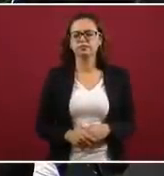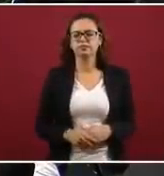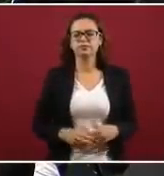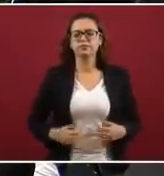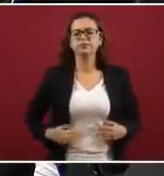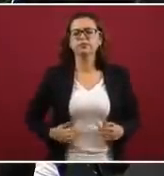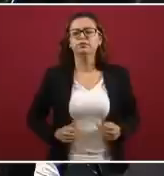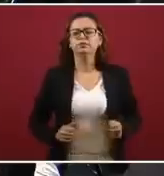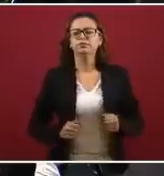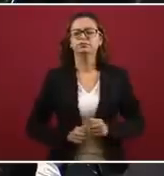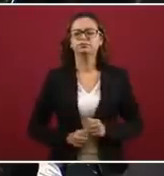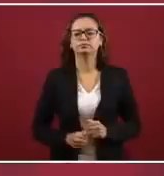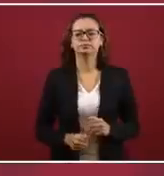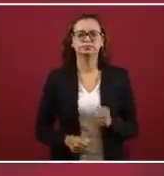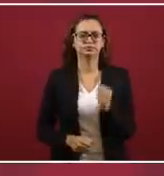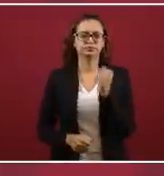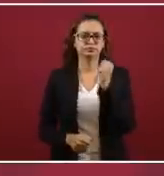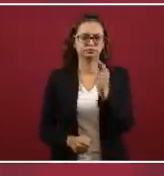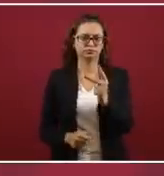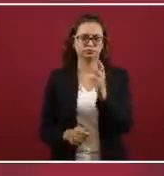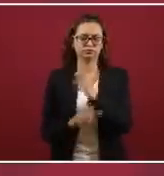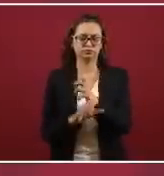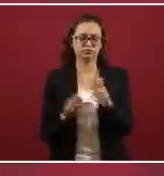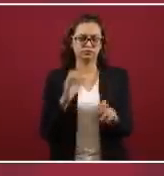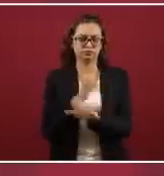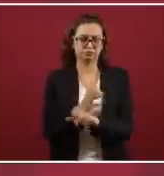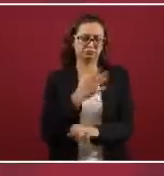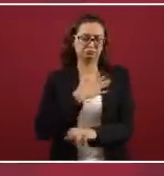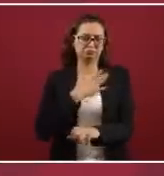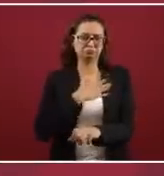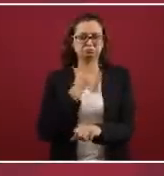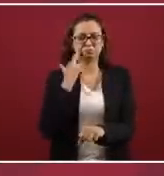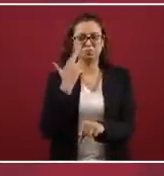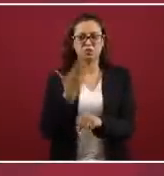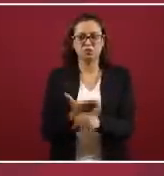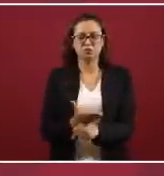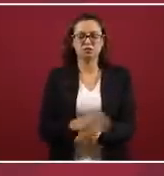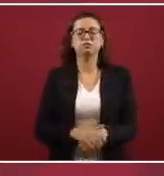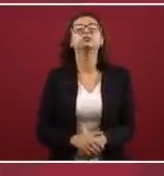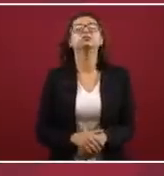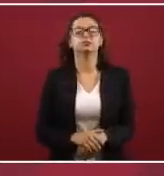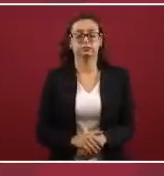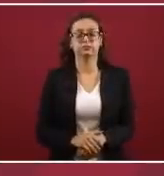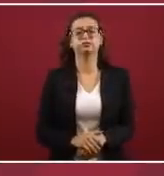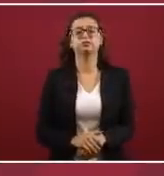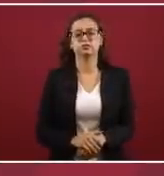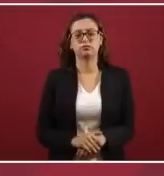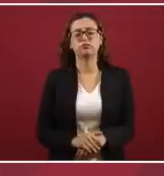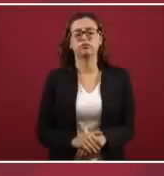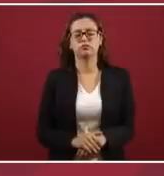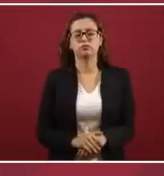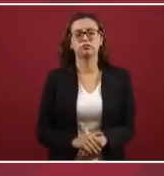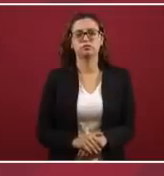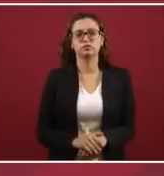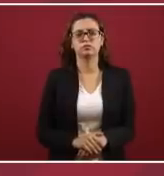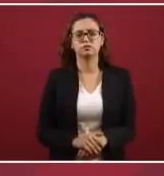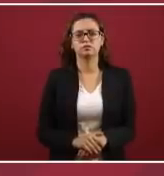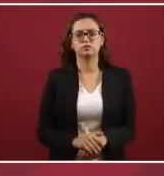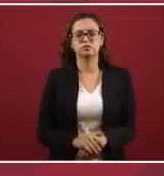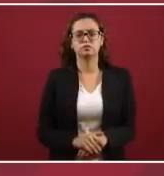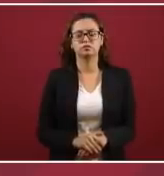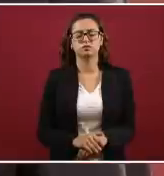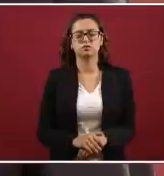corresponde. Primero, que en efecto, el cambio significa